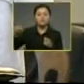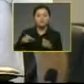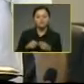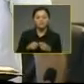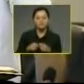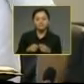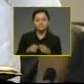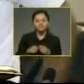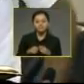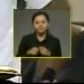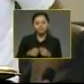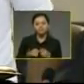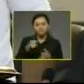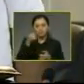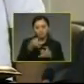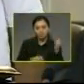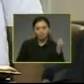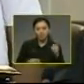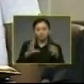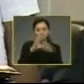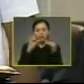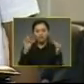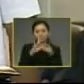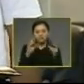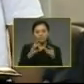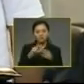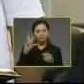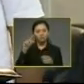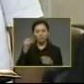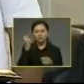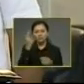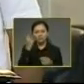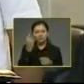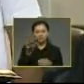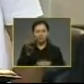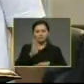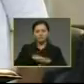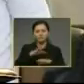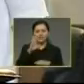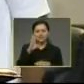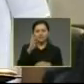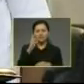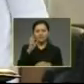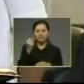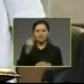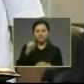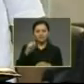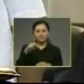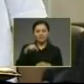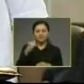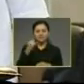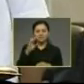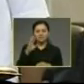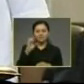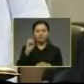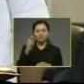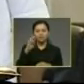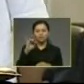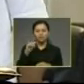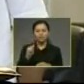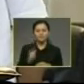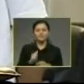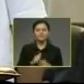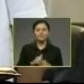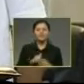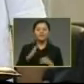último, respecto a los textos, no entiendo la transitoria, bueno, la última, creo que es la única transitoria, que